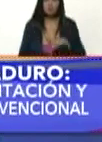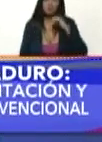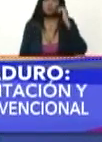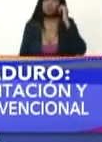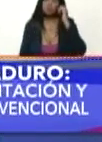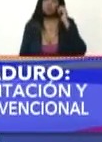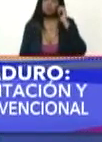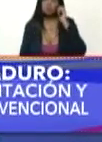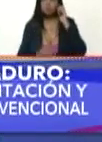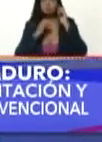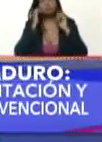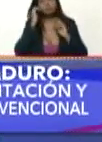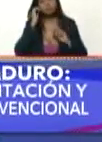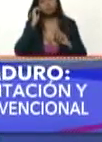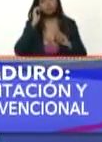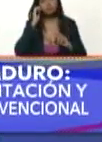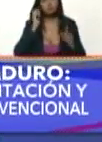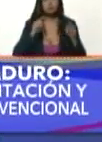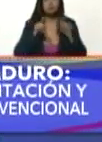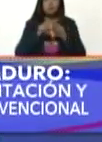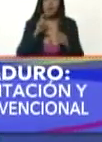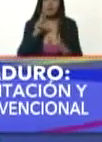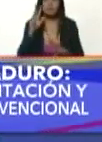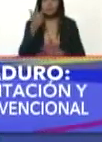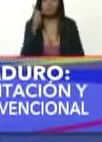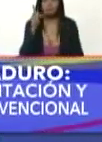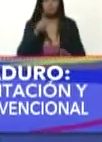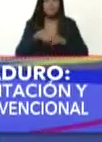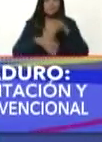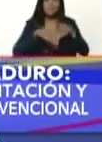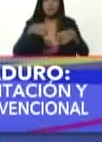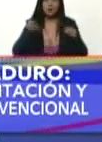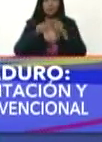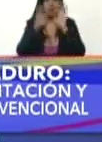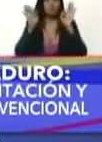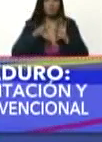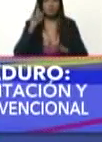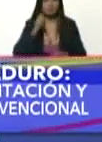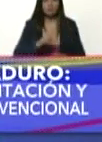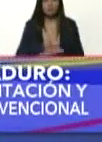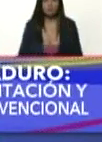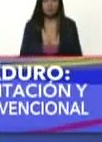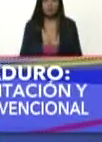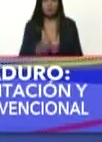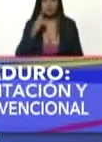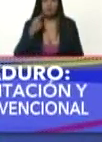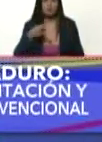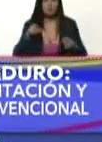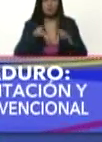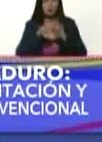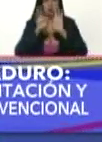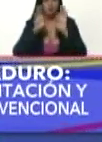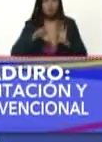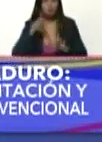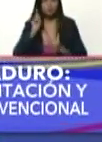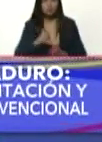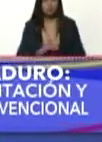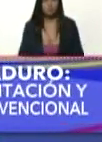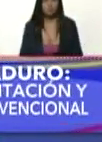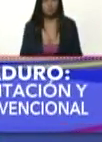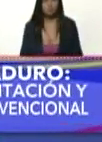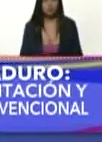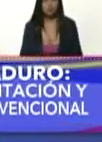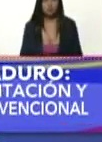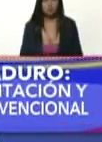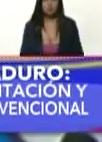dos pasos adelante, tres pasos adelante del devenir de la coyuntura, de la dinámica